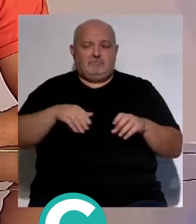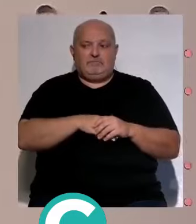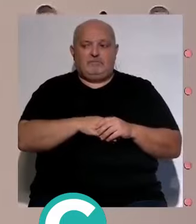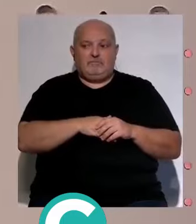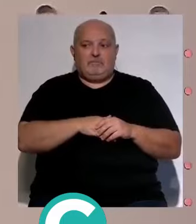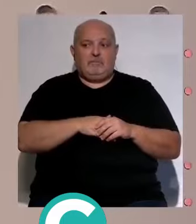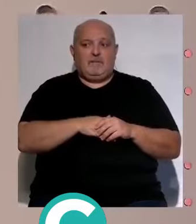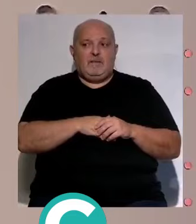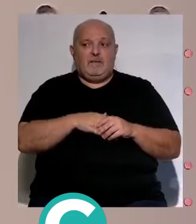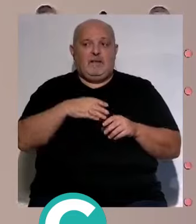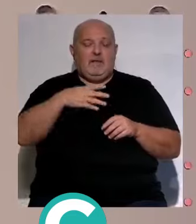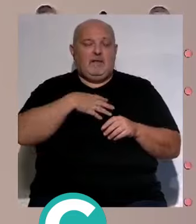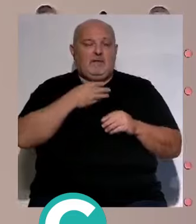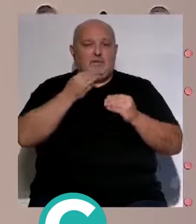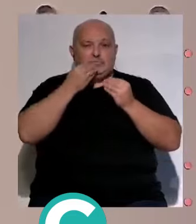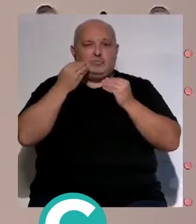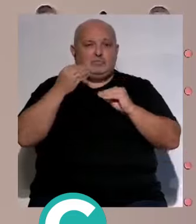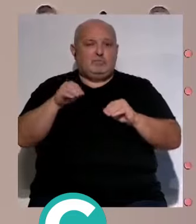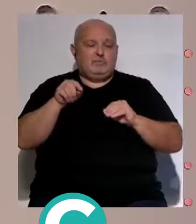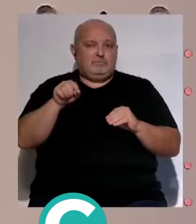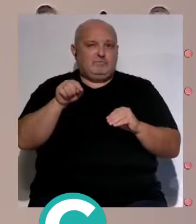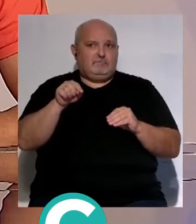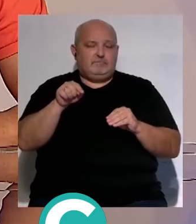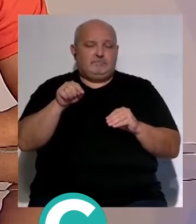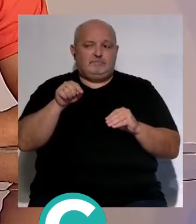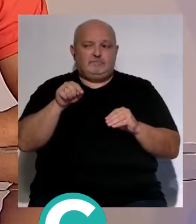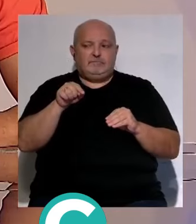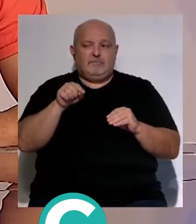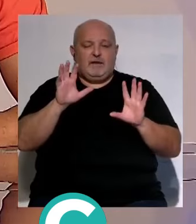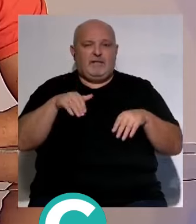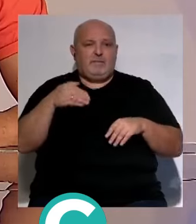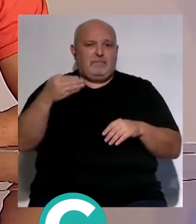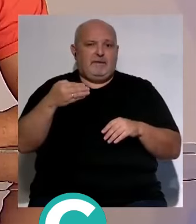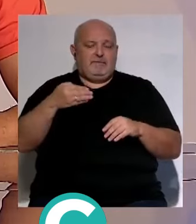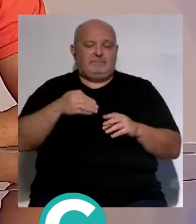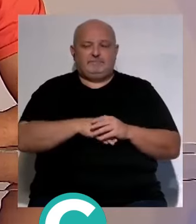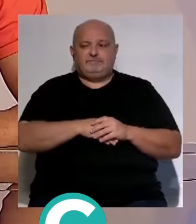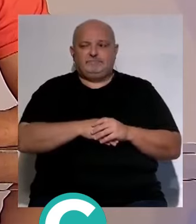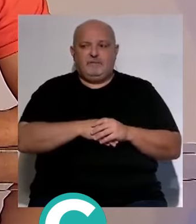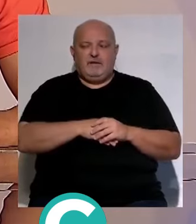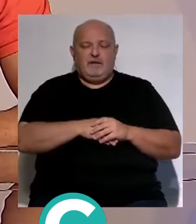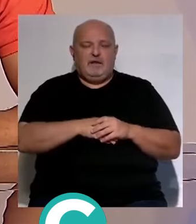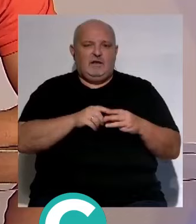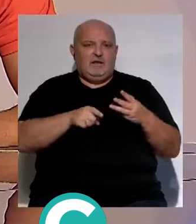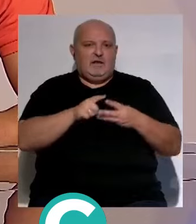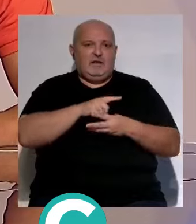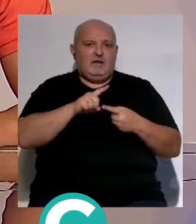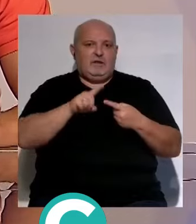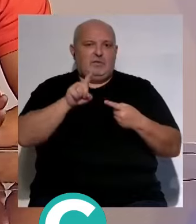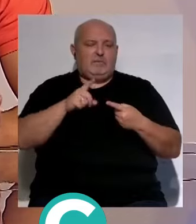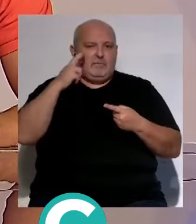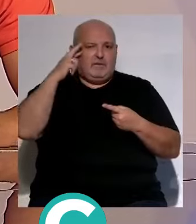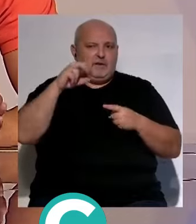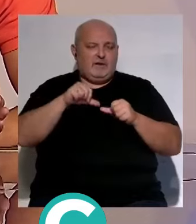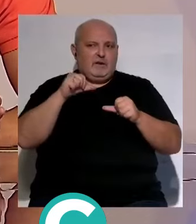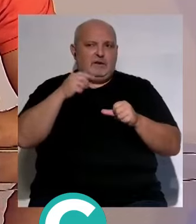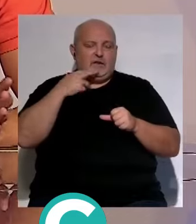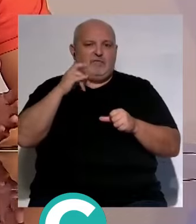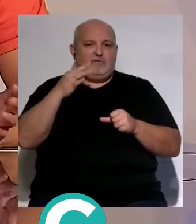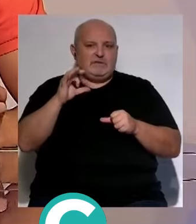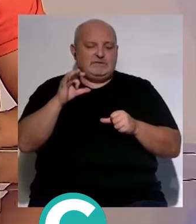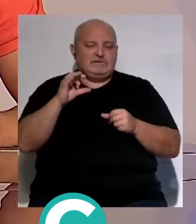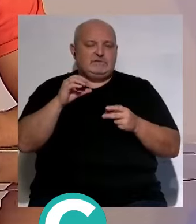posibles sustitutos de Cifuentes en el Cádiz B. Las tres opciones son muy válidas. Uno, no tiene experiencia como entrenador, el caso de